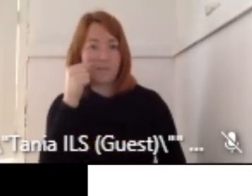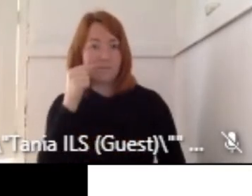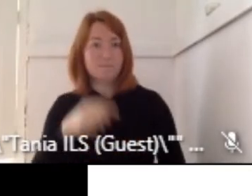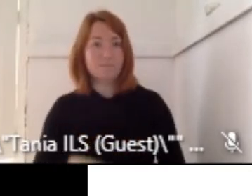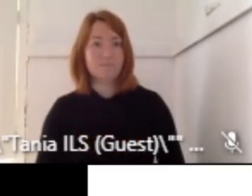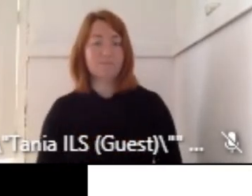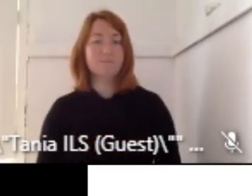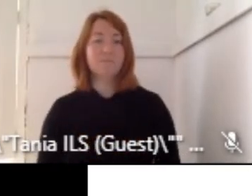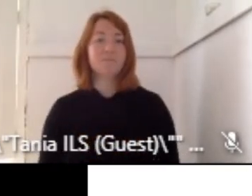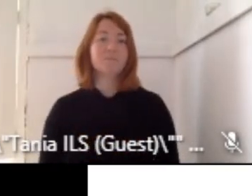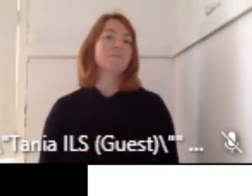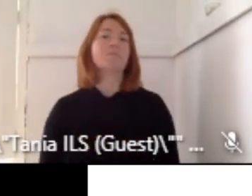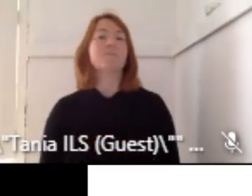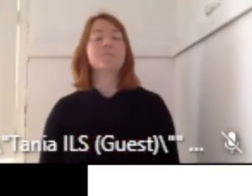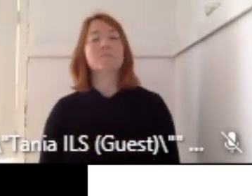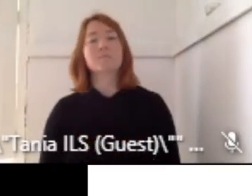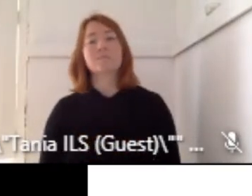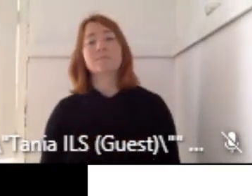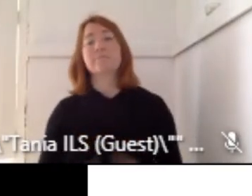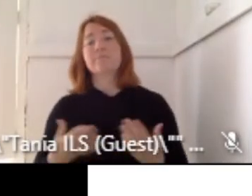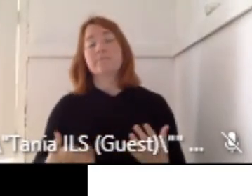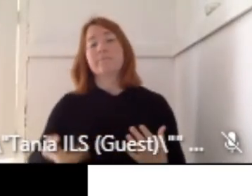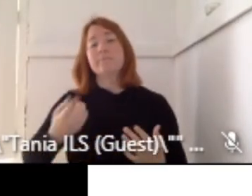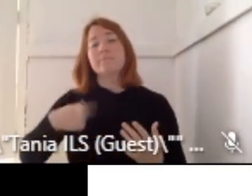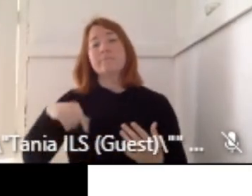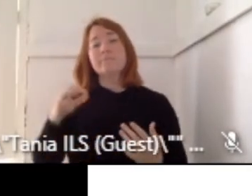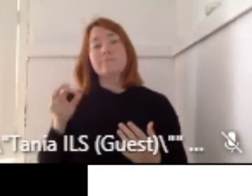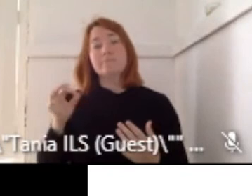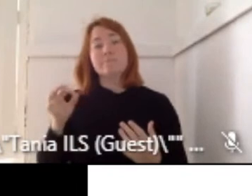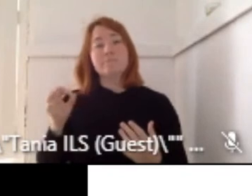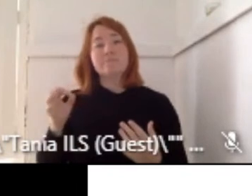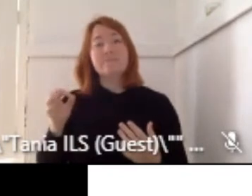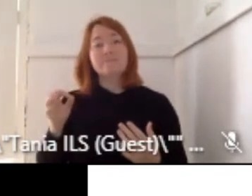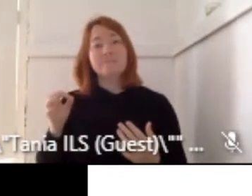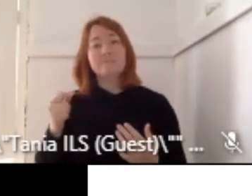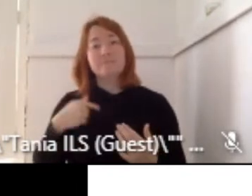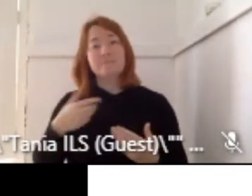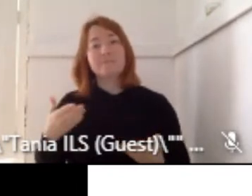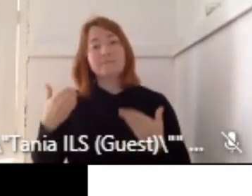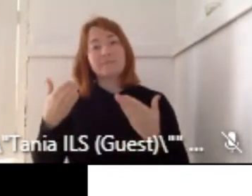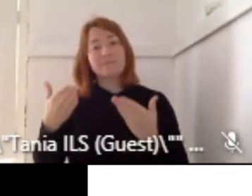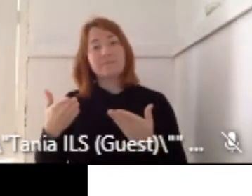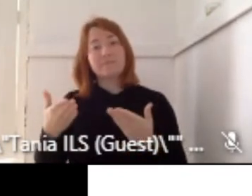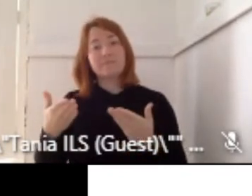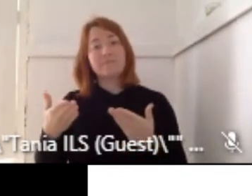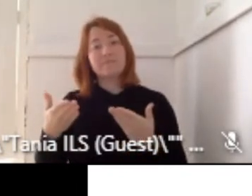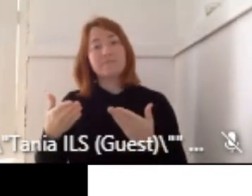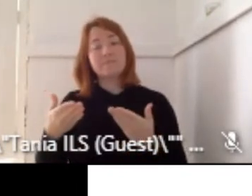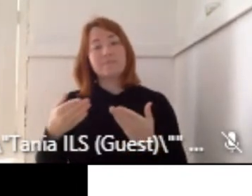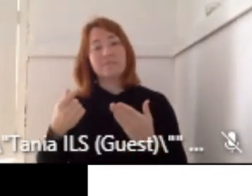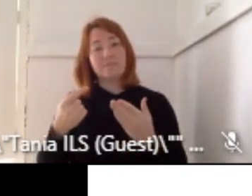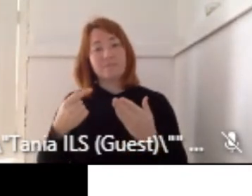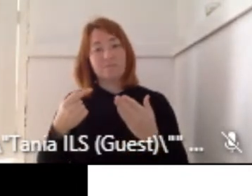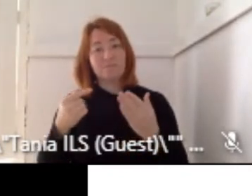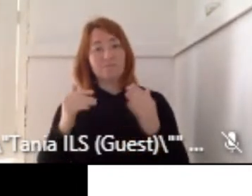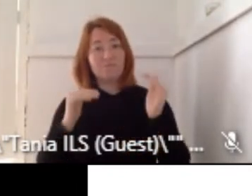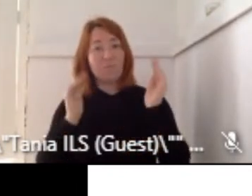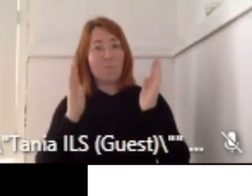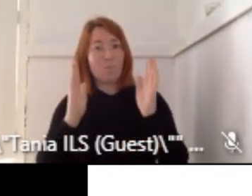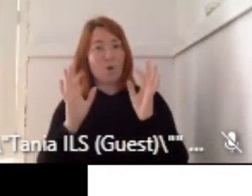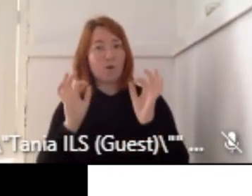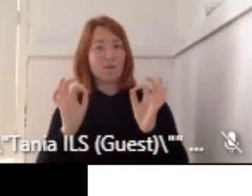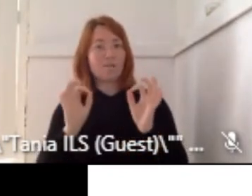Y para ello contamos con la ayuda inestimable de este blog, Mujeres con Ciencia, que es el blog de